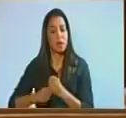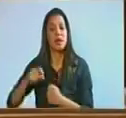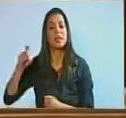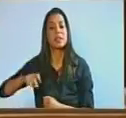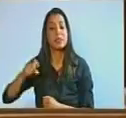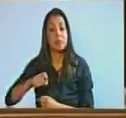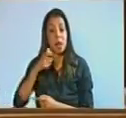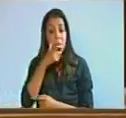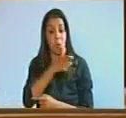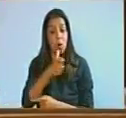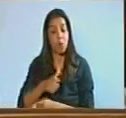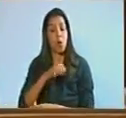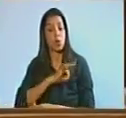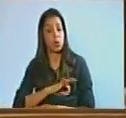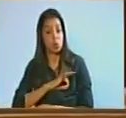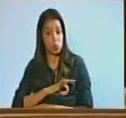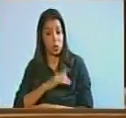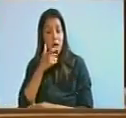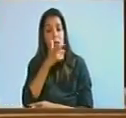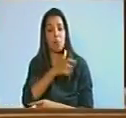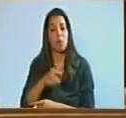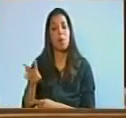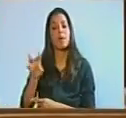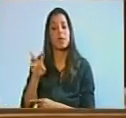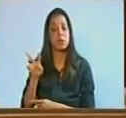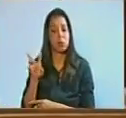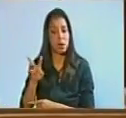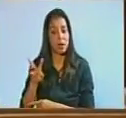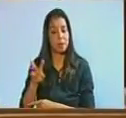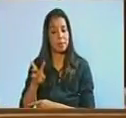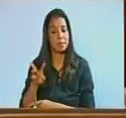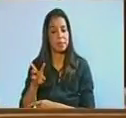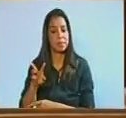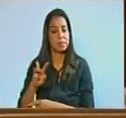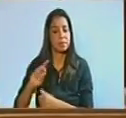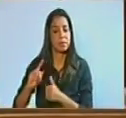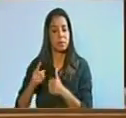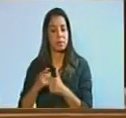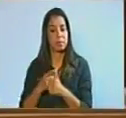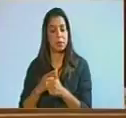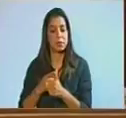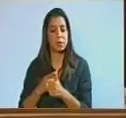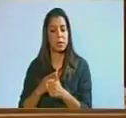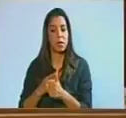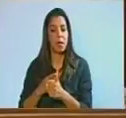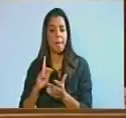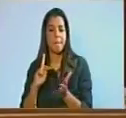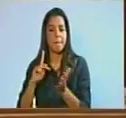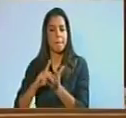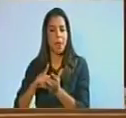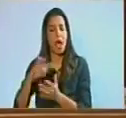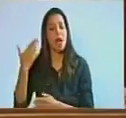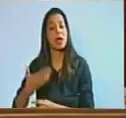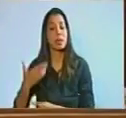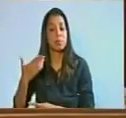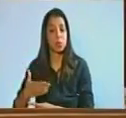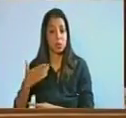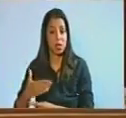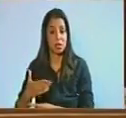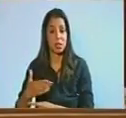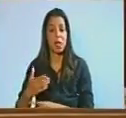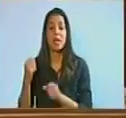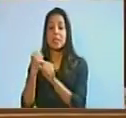necesidades sociales del pueblo de Venezuela. Y el factor o el sujeto protagónico más importante,